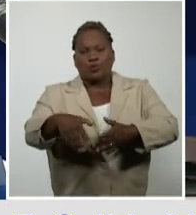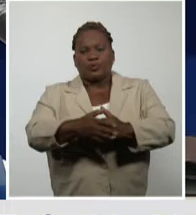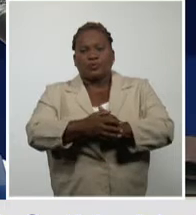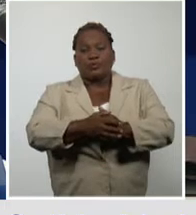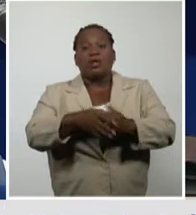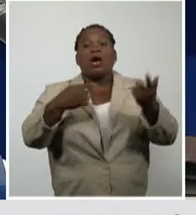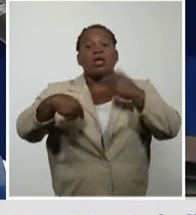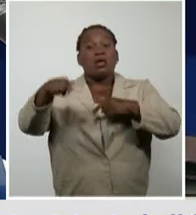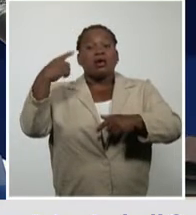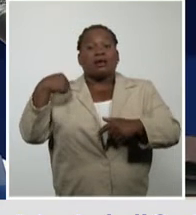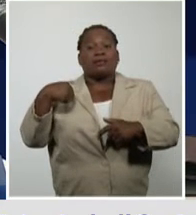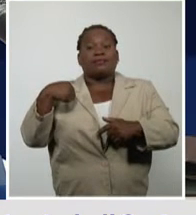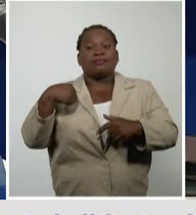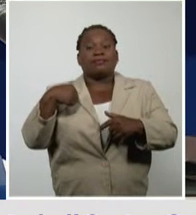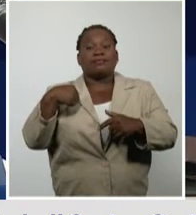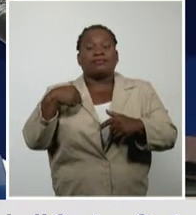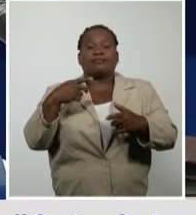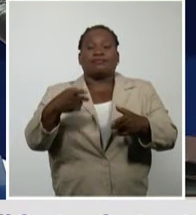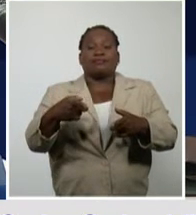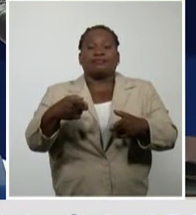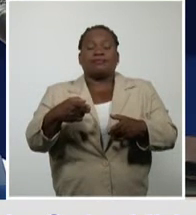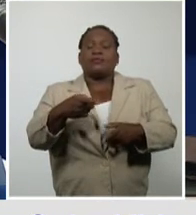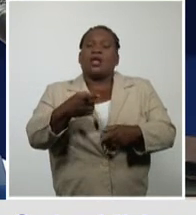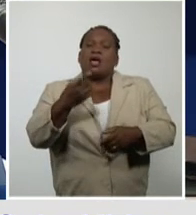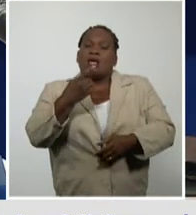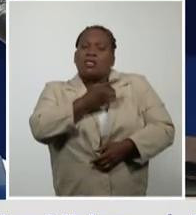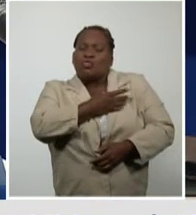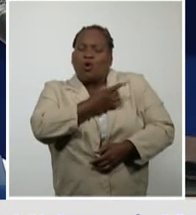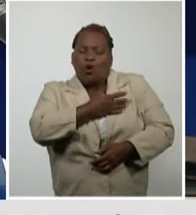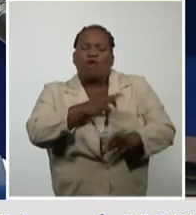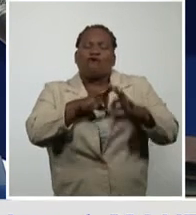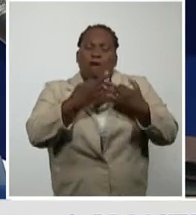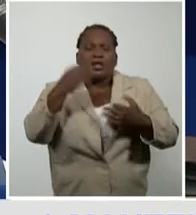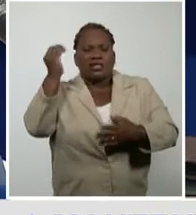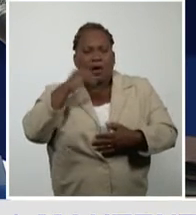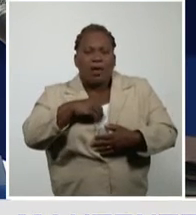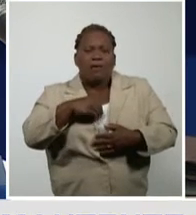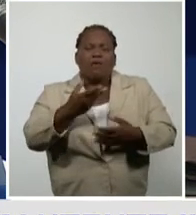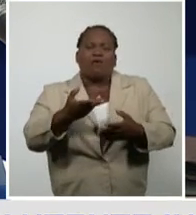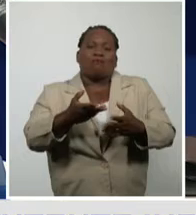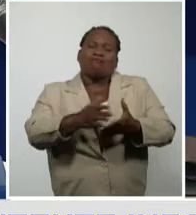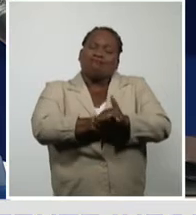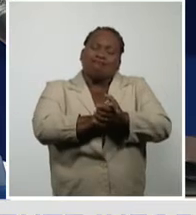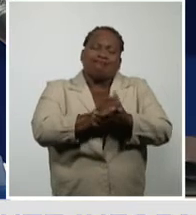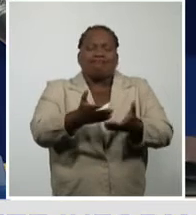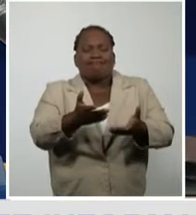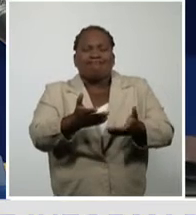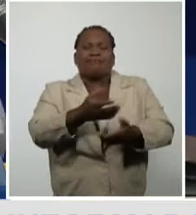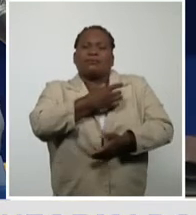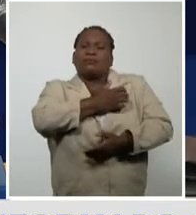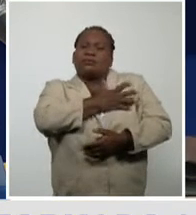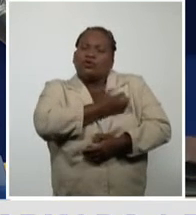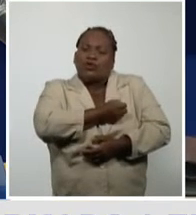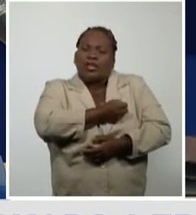ayer. Reiteramos nuestra condolencia a los familiares, a las amistades y a todas las